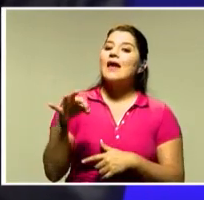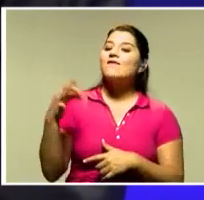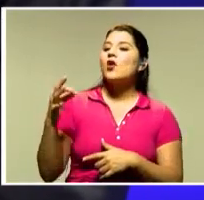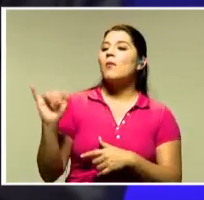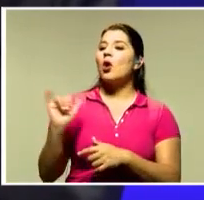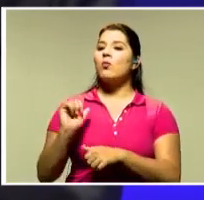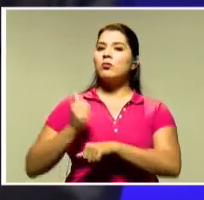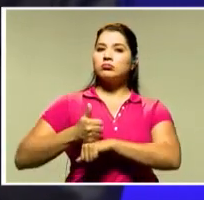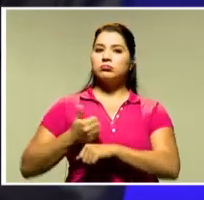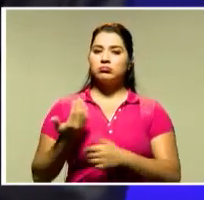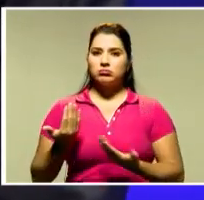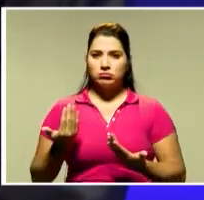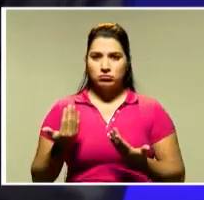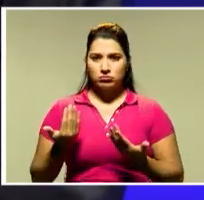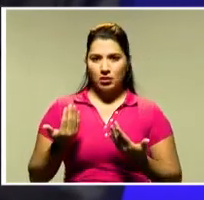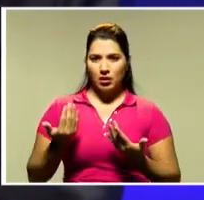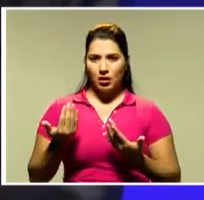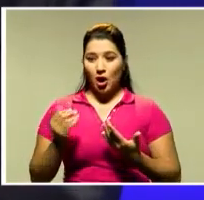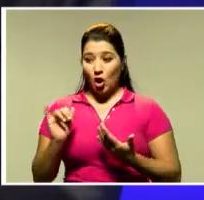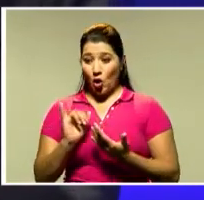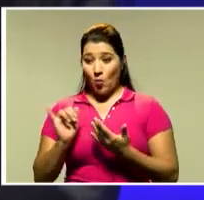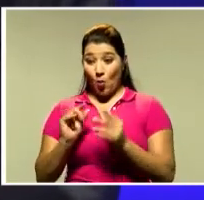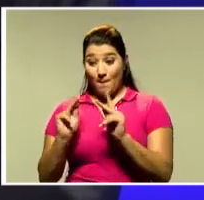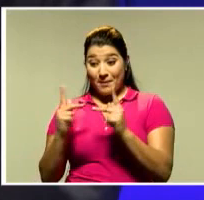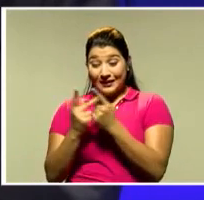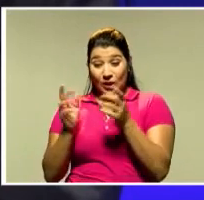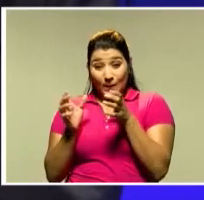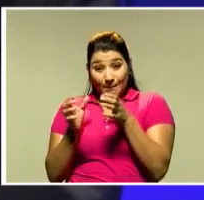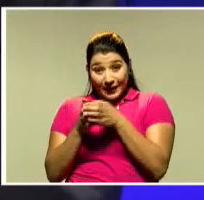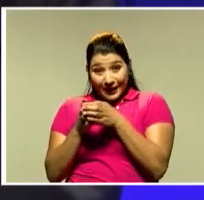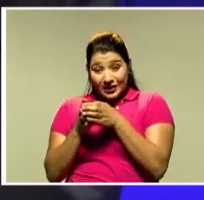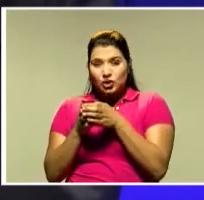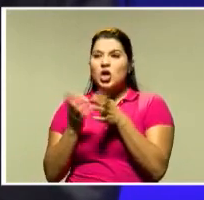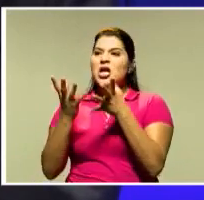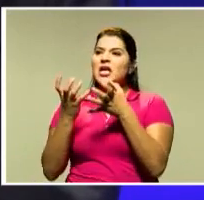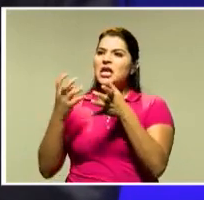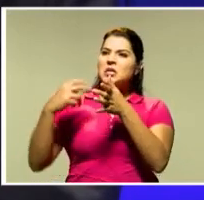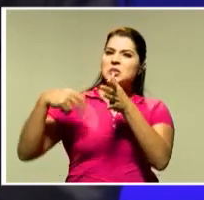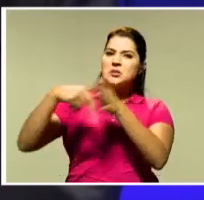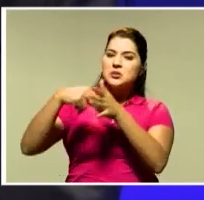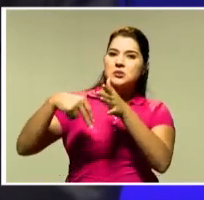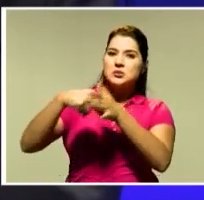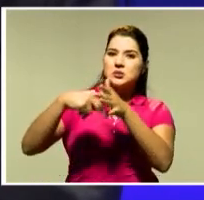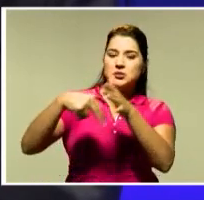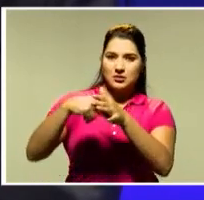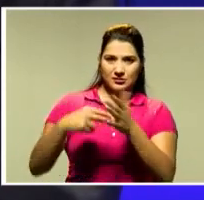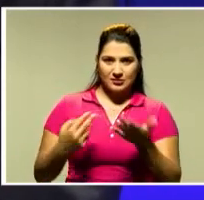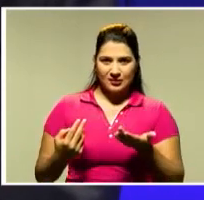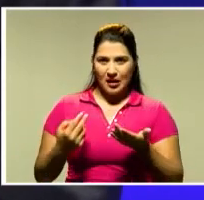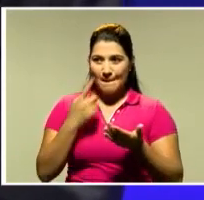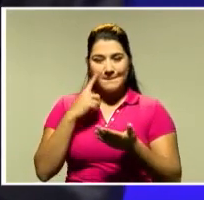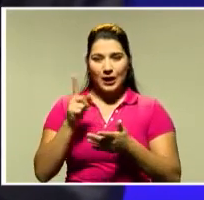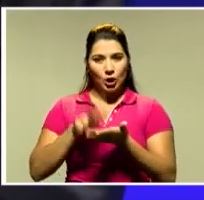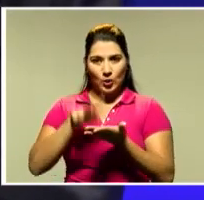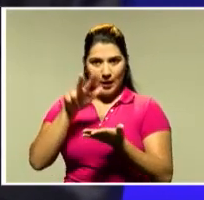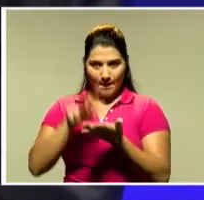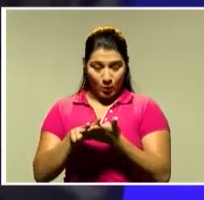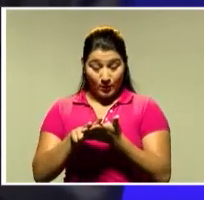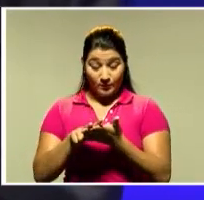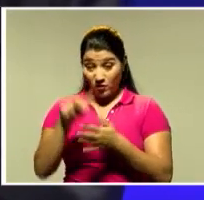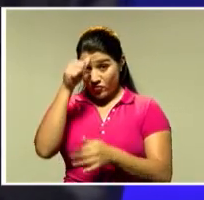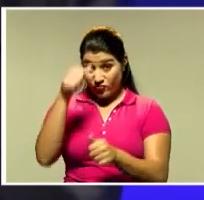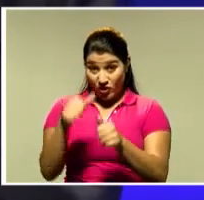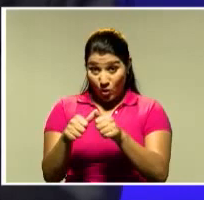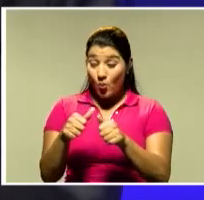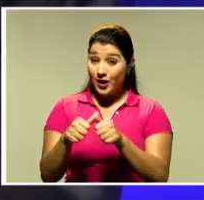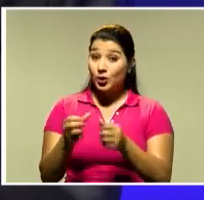imponer una fuerza minoritaria sobre acuerdos que inclusive se construyan con mayoría. Recordemos que en más de una ocasión